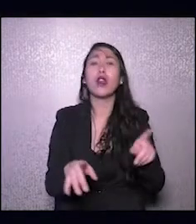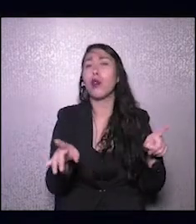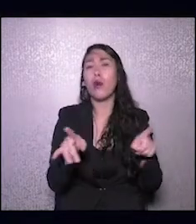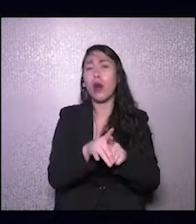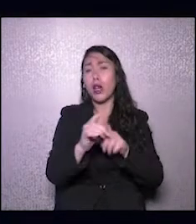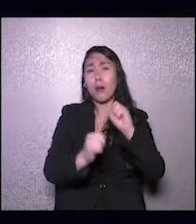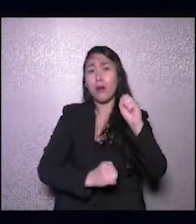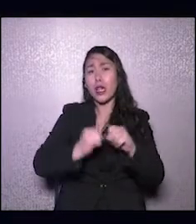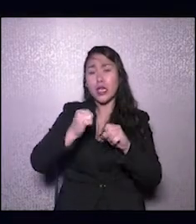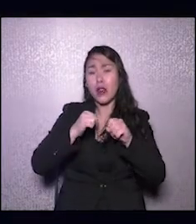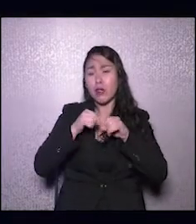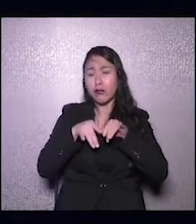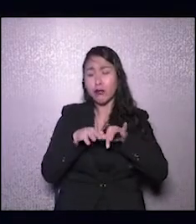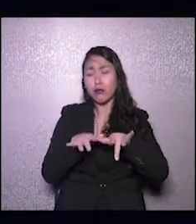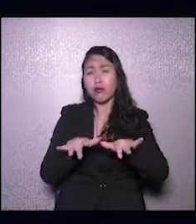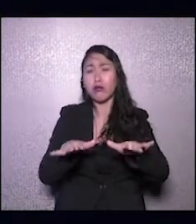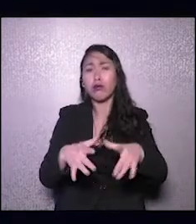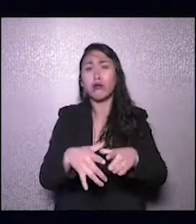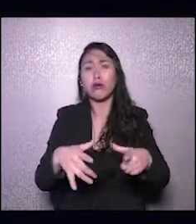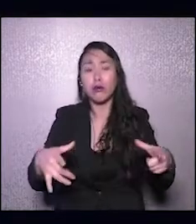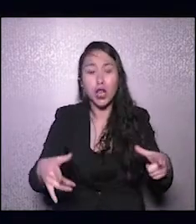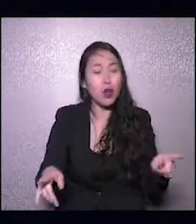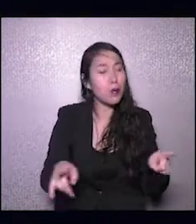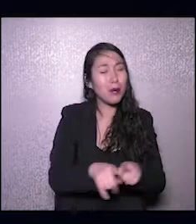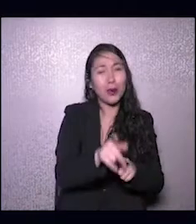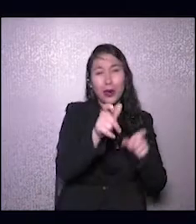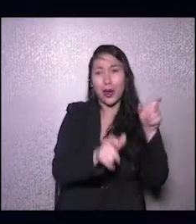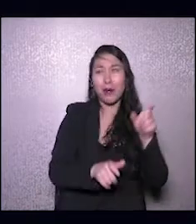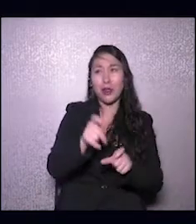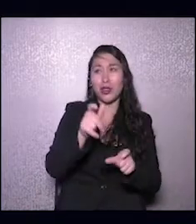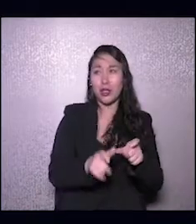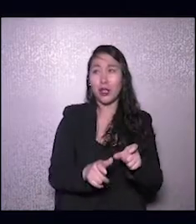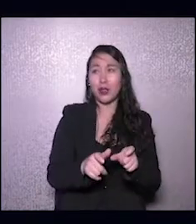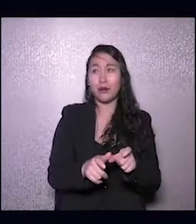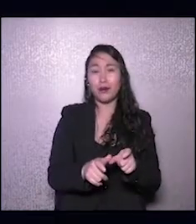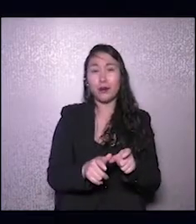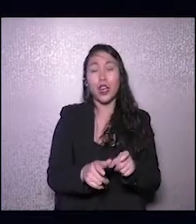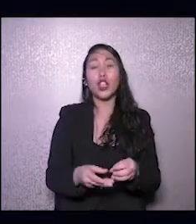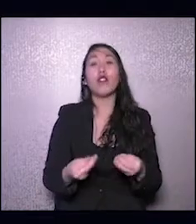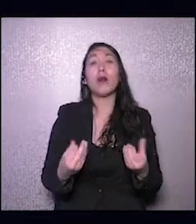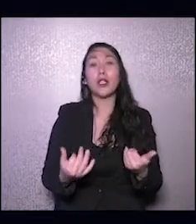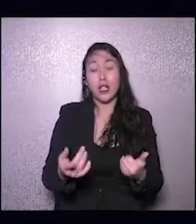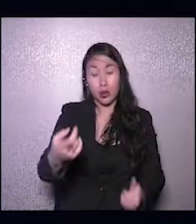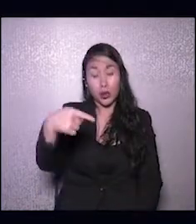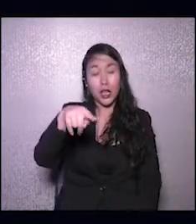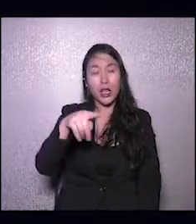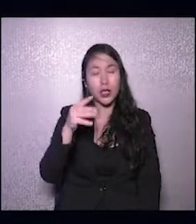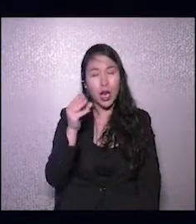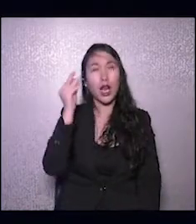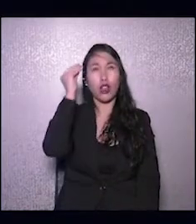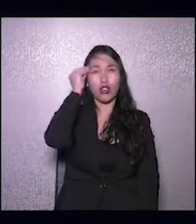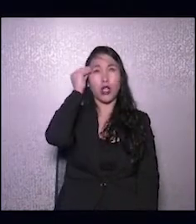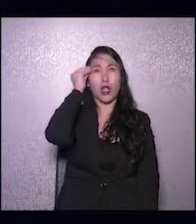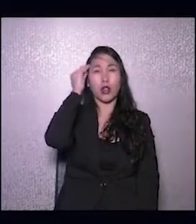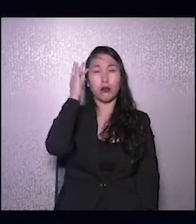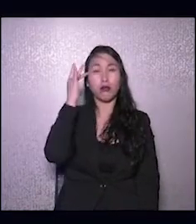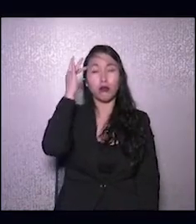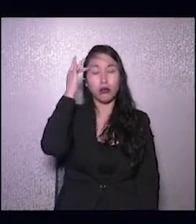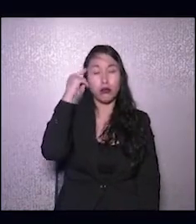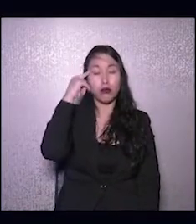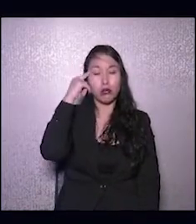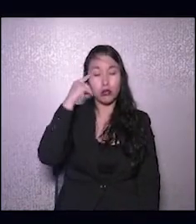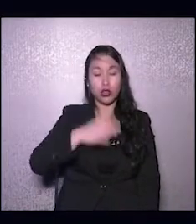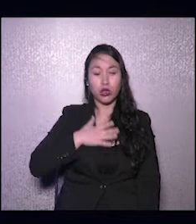las personas. Aquí yo creo que tiene que ser tácito. Va a ocurrir, pero que ustedes estén conscientes y digan, yo quiero ser donante de